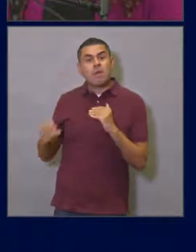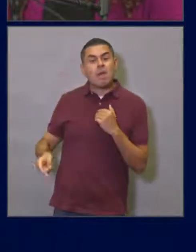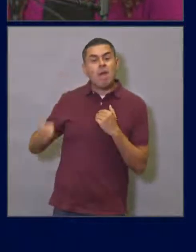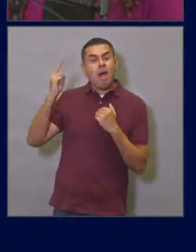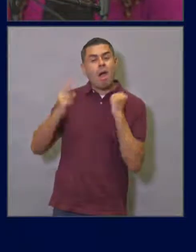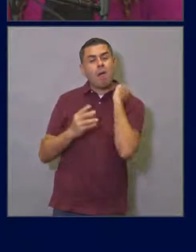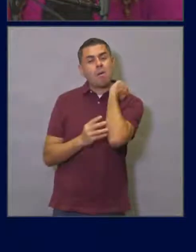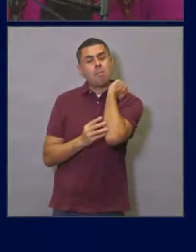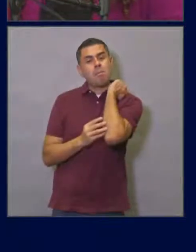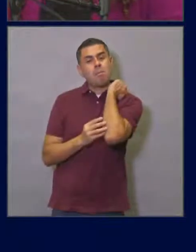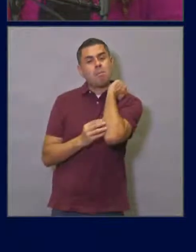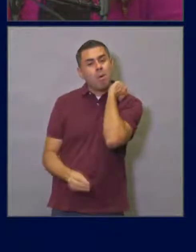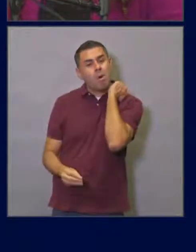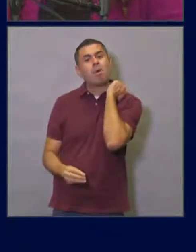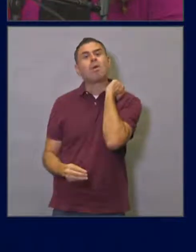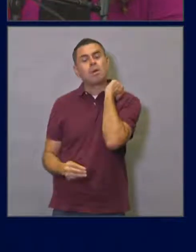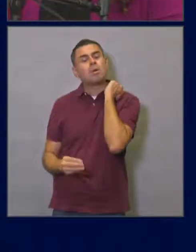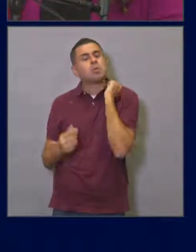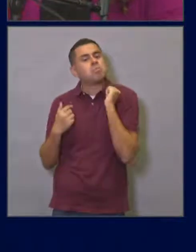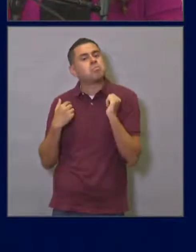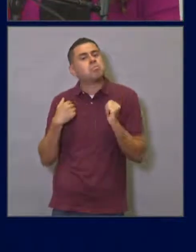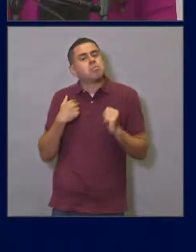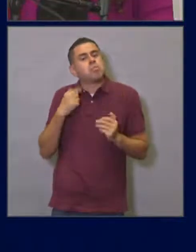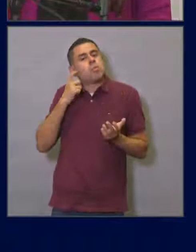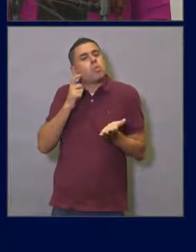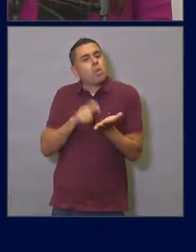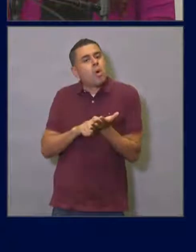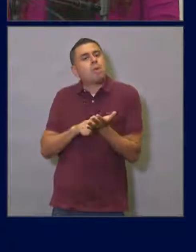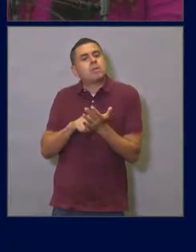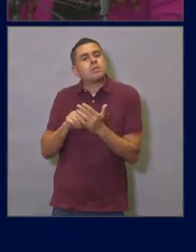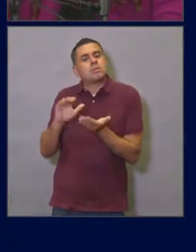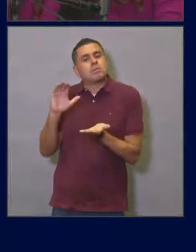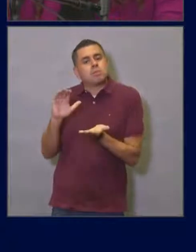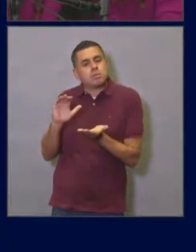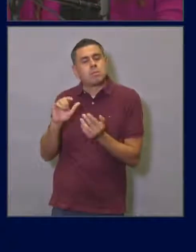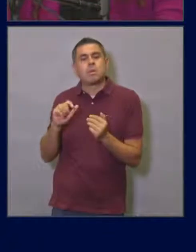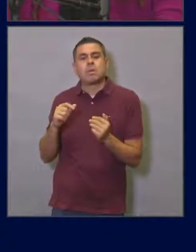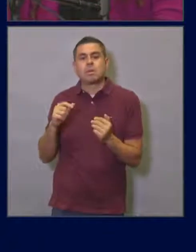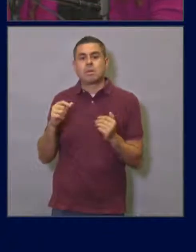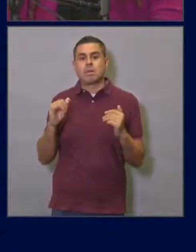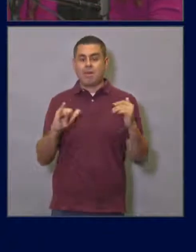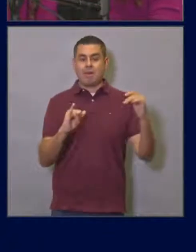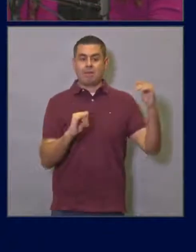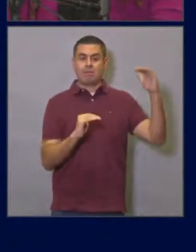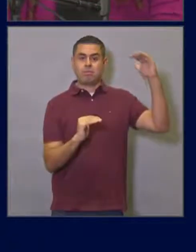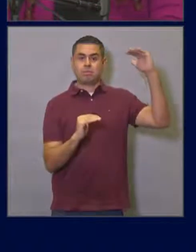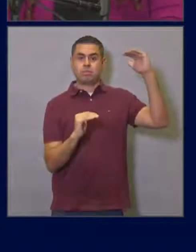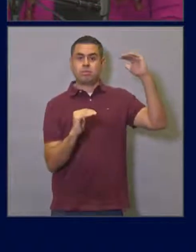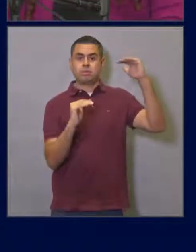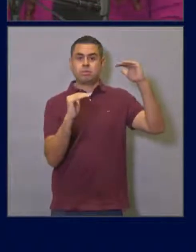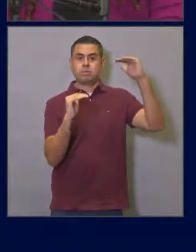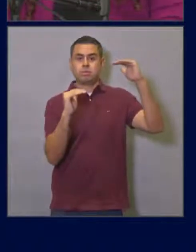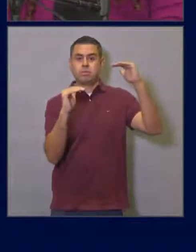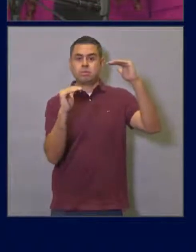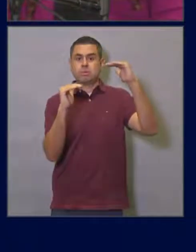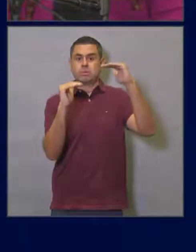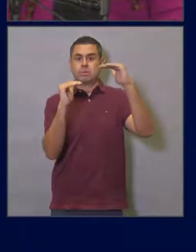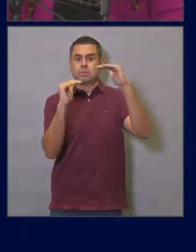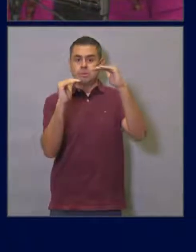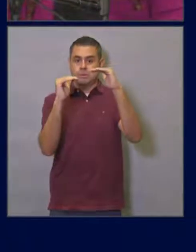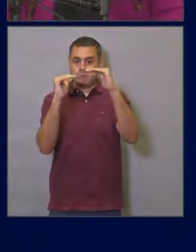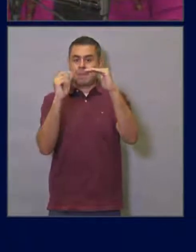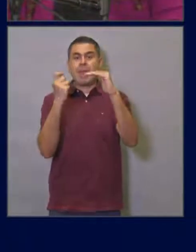visto cierto progreso. Aún continuamos viendo un ligero cierre de las brechas en los casos y ahora estamos observando